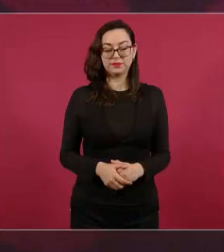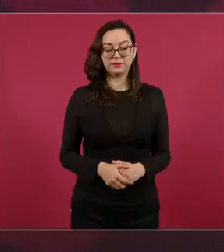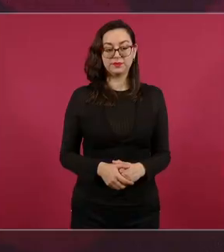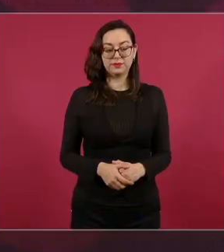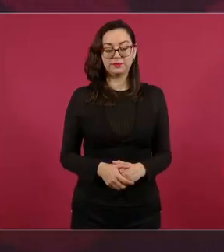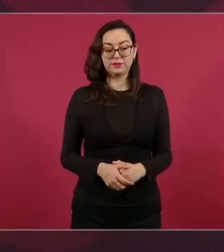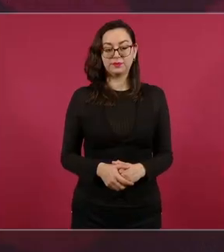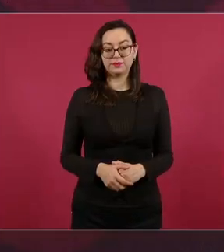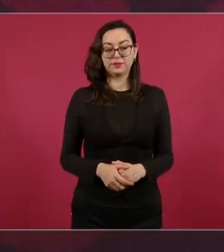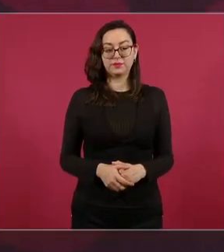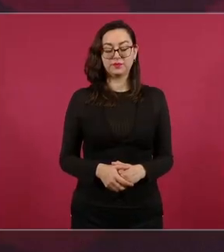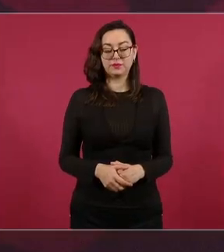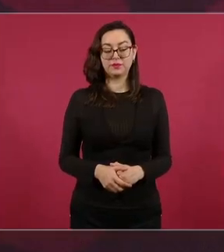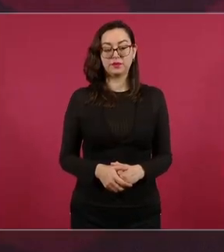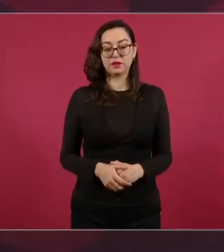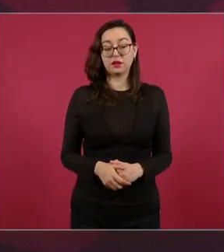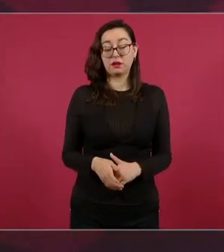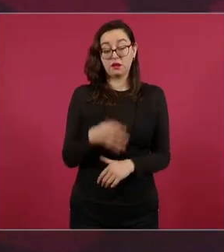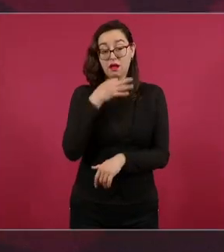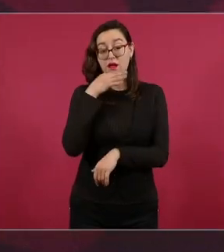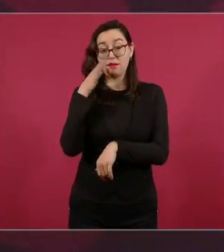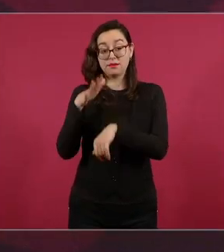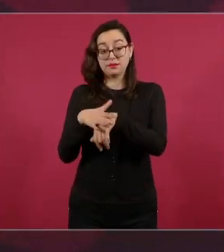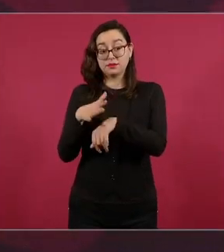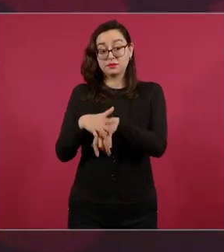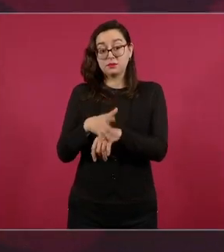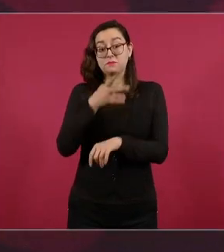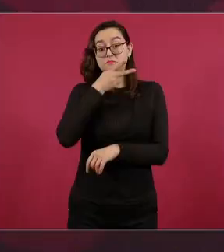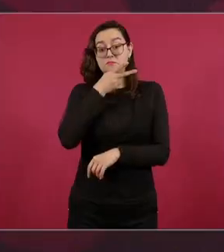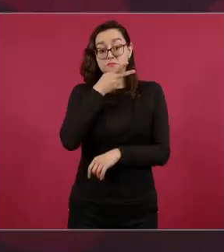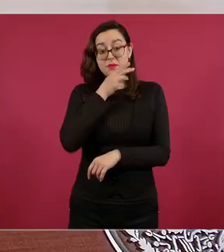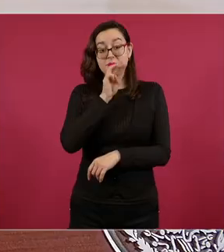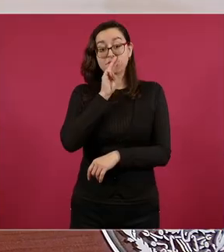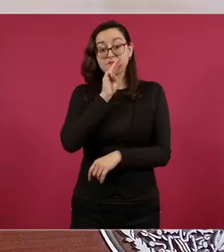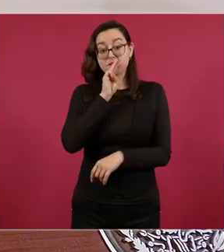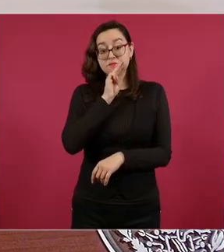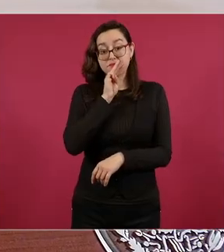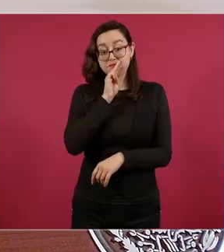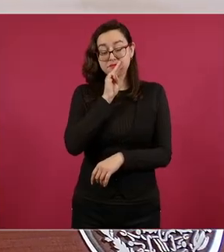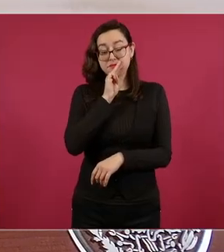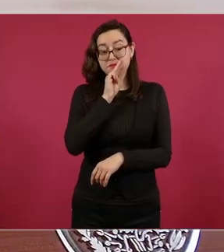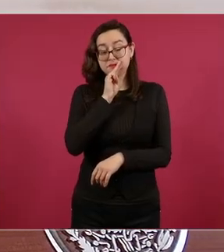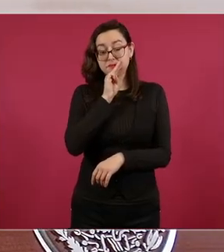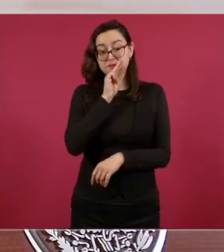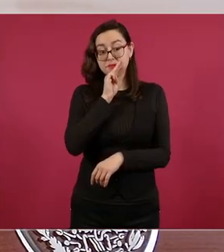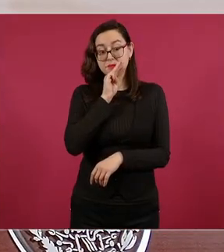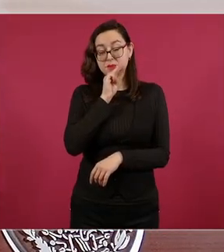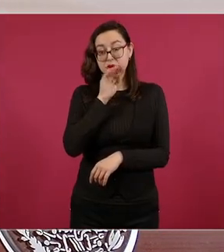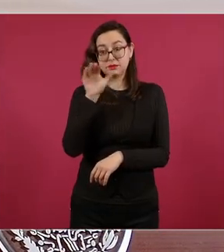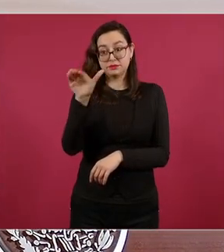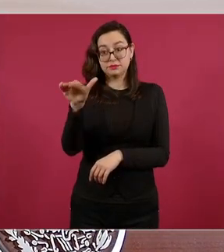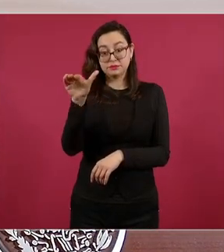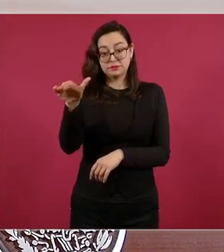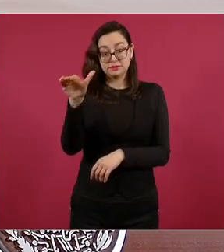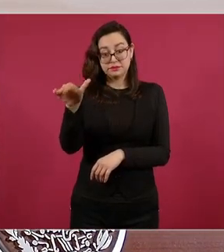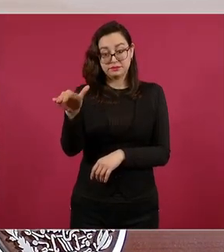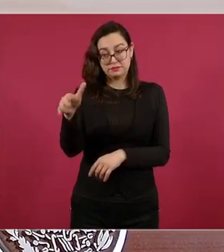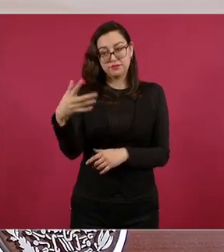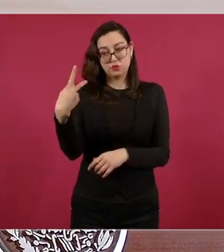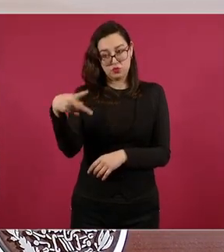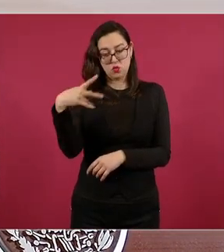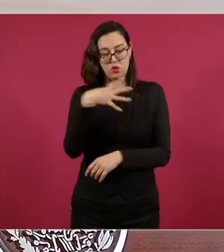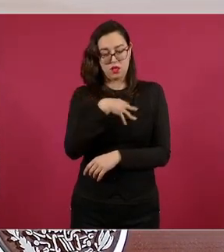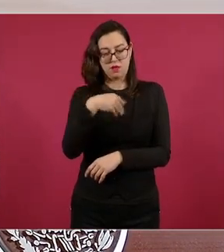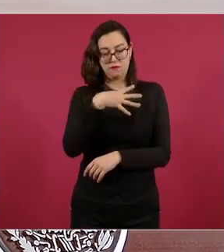decirle a los padres de los jóvenes, sobre todo a los padres del joven que perdió la